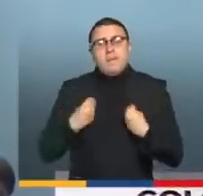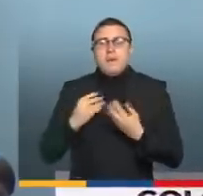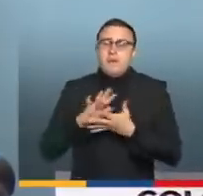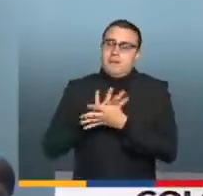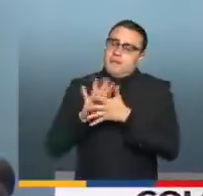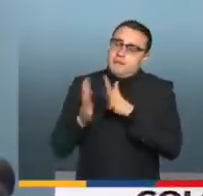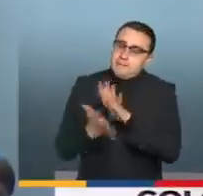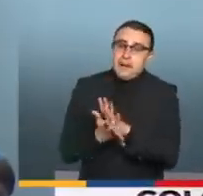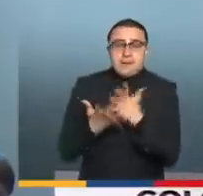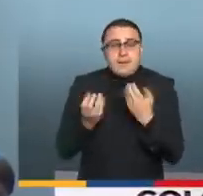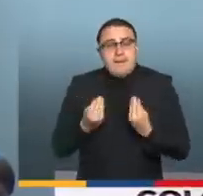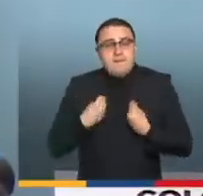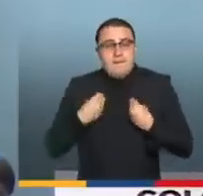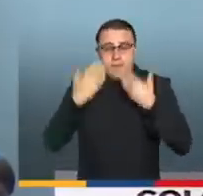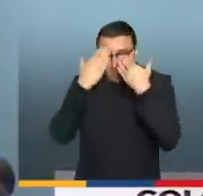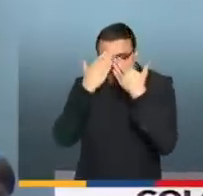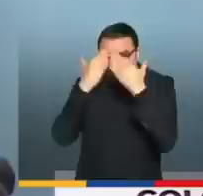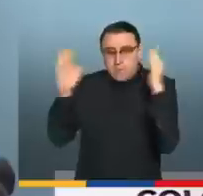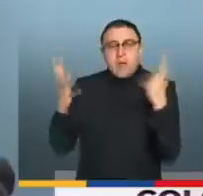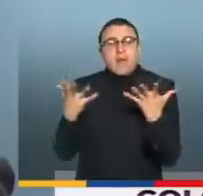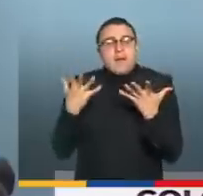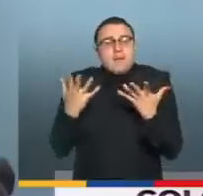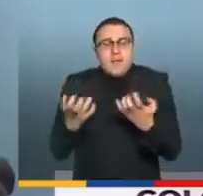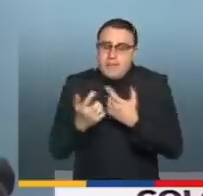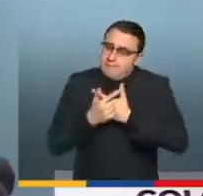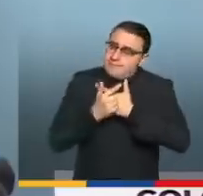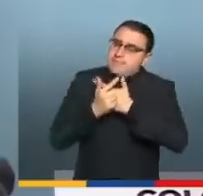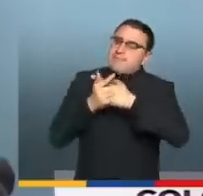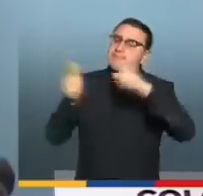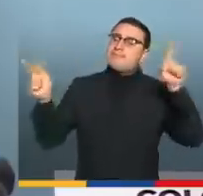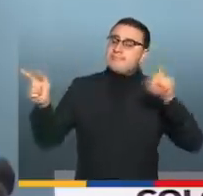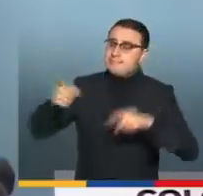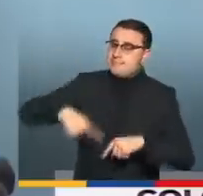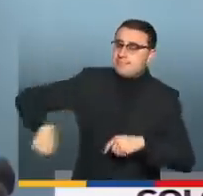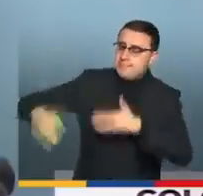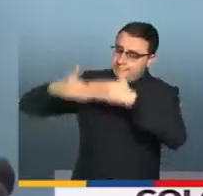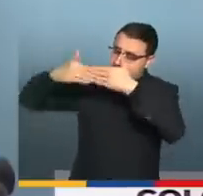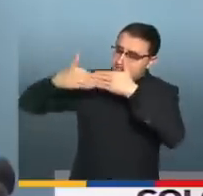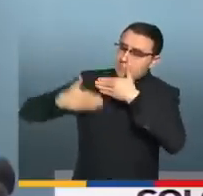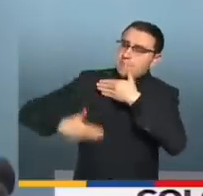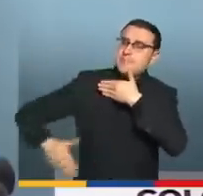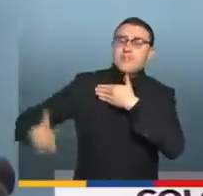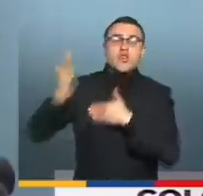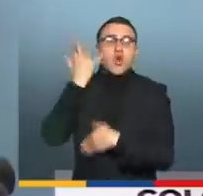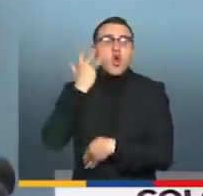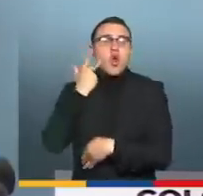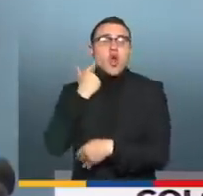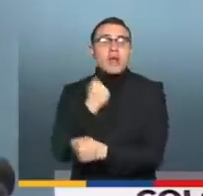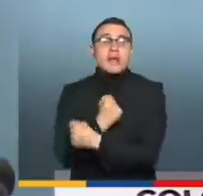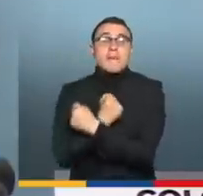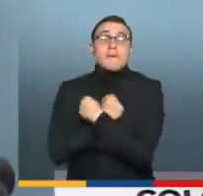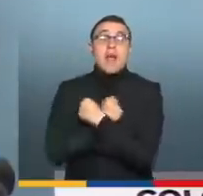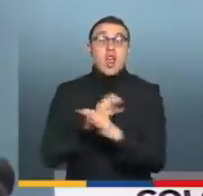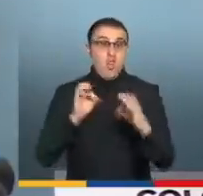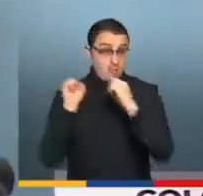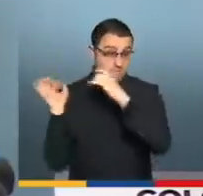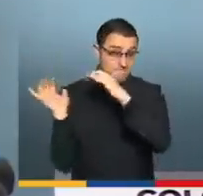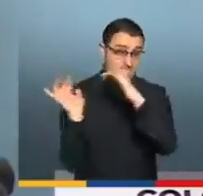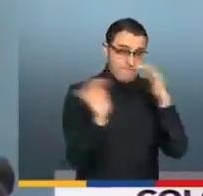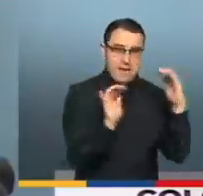en democracia, en libertad, con muchos días de amor y ojalá sin ningún día de